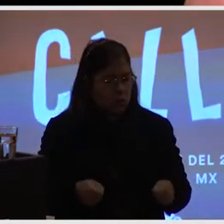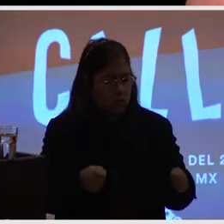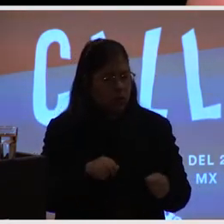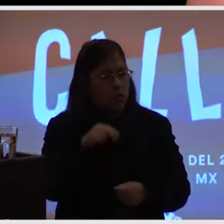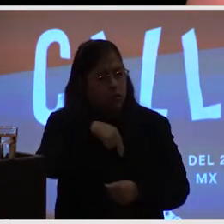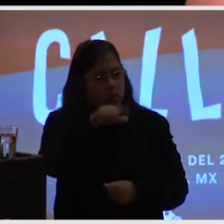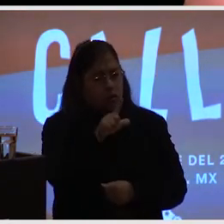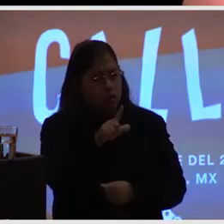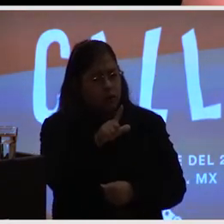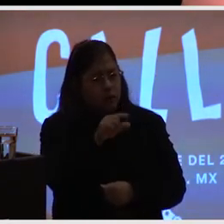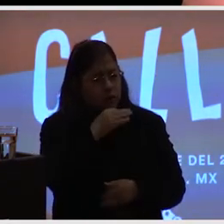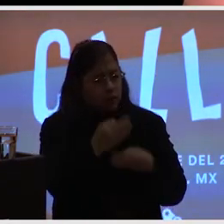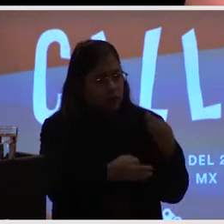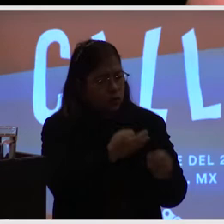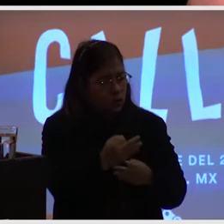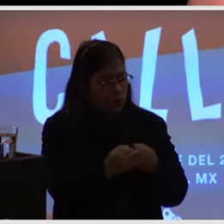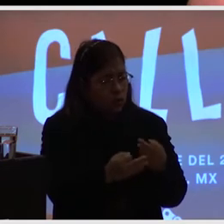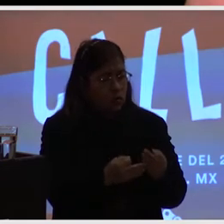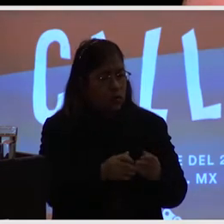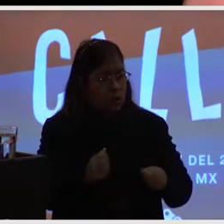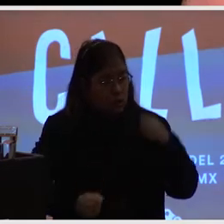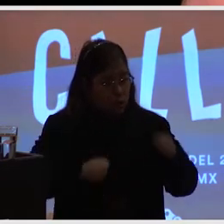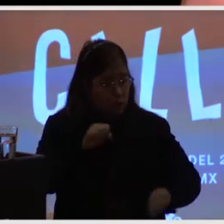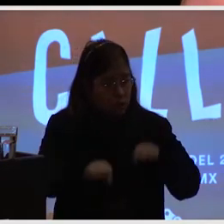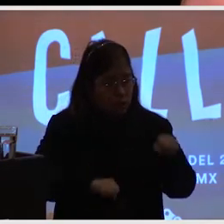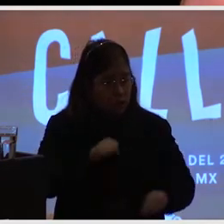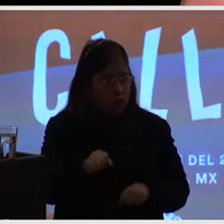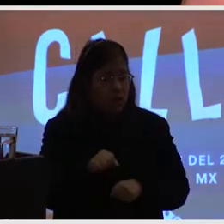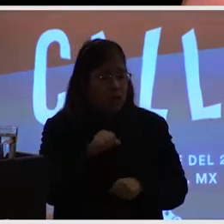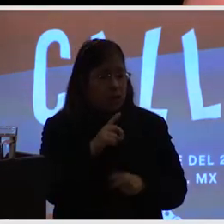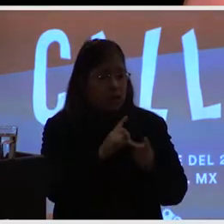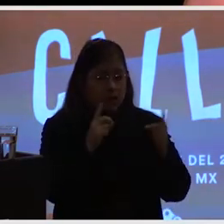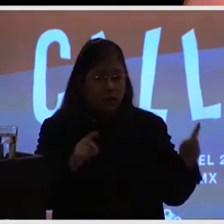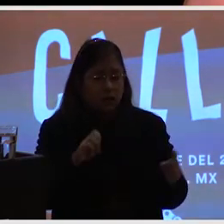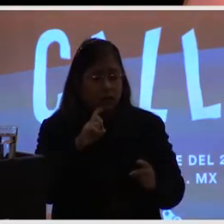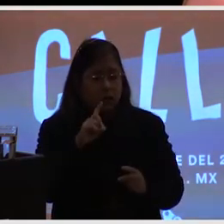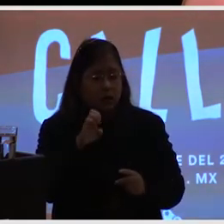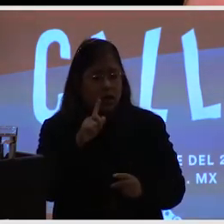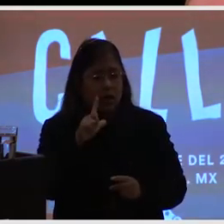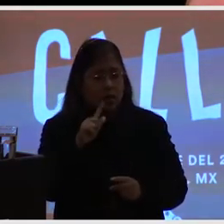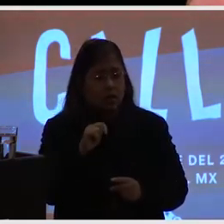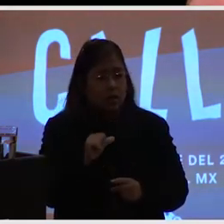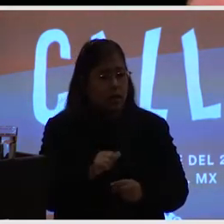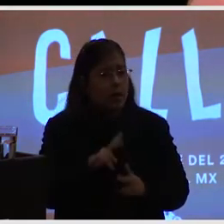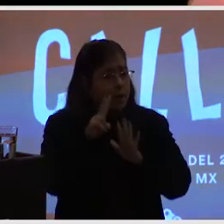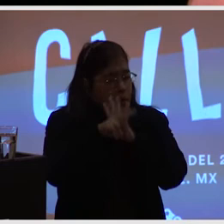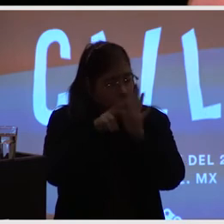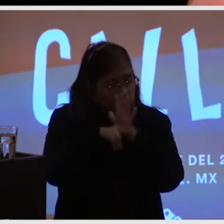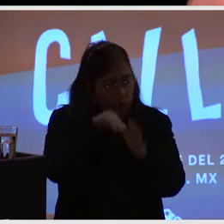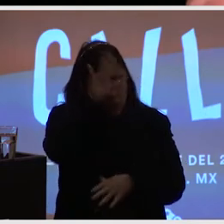un nuevo león todos en bici desarrollos de alta el por el consumidor vídeo de